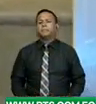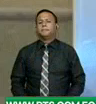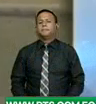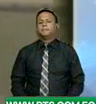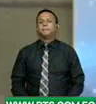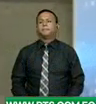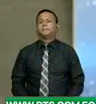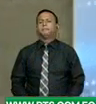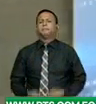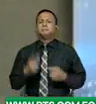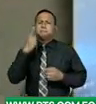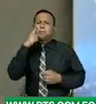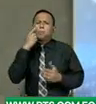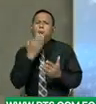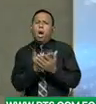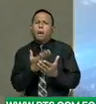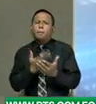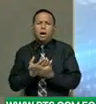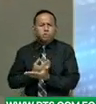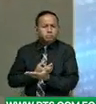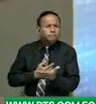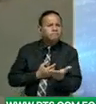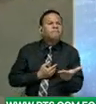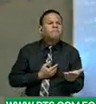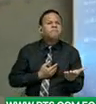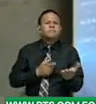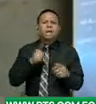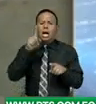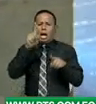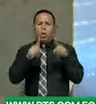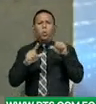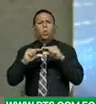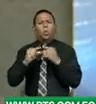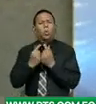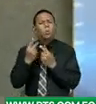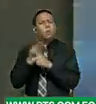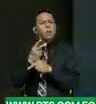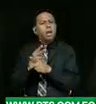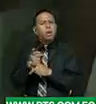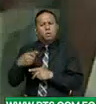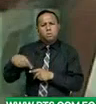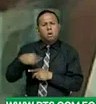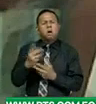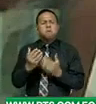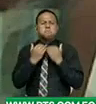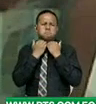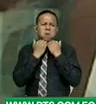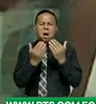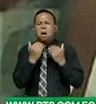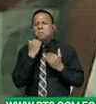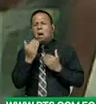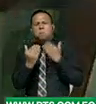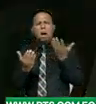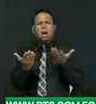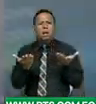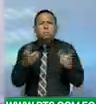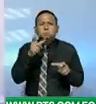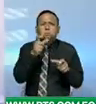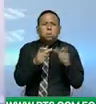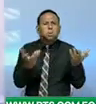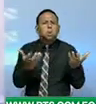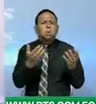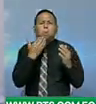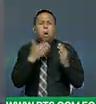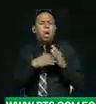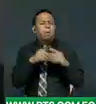son evidencias de la frialdad con la cual actúan estas organizaciones criminales no los detienen ni siquiera las paredes de un